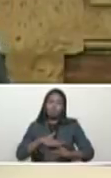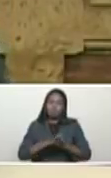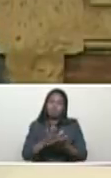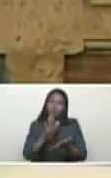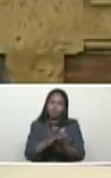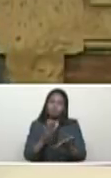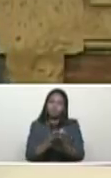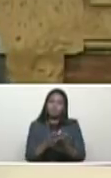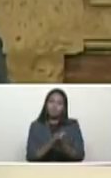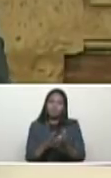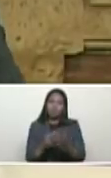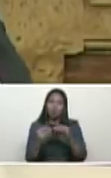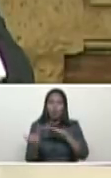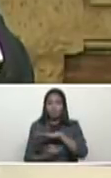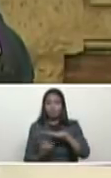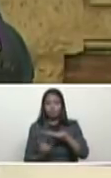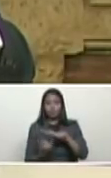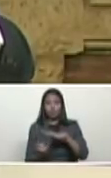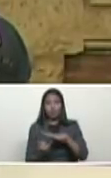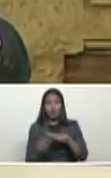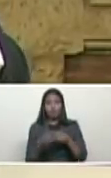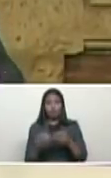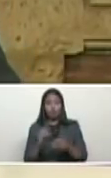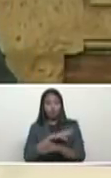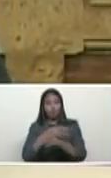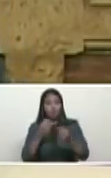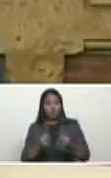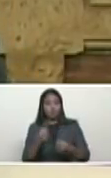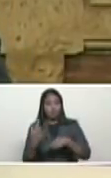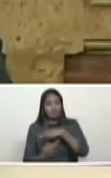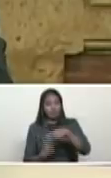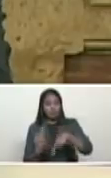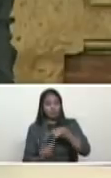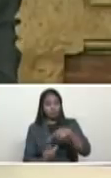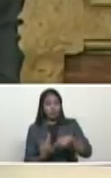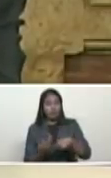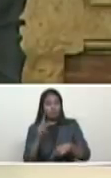fortaleza institucional con fortaleza revolucionaria